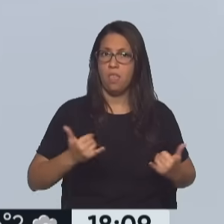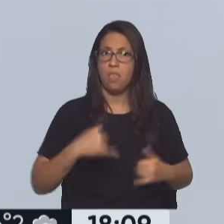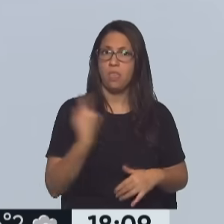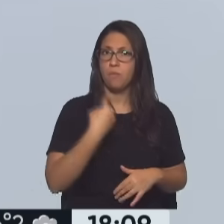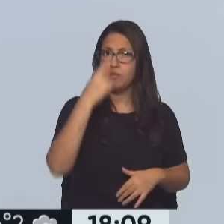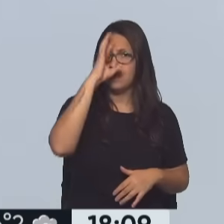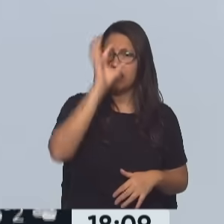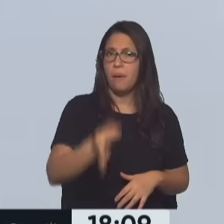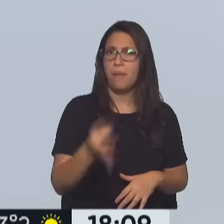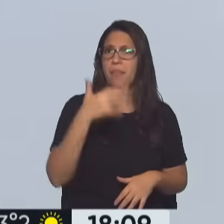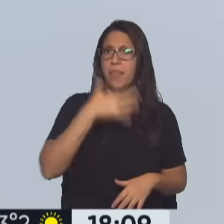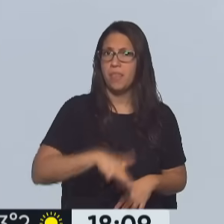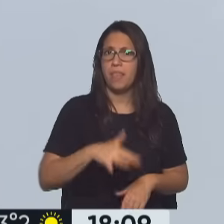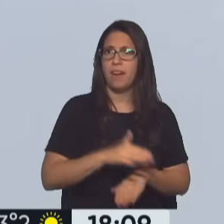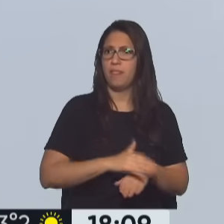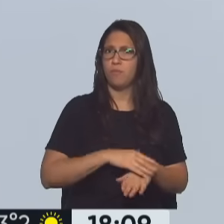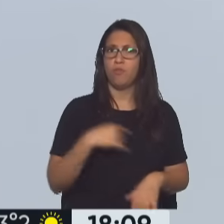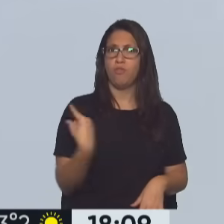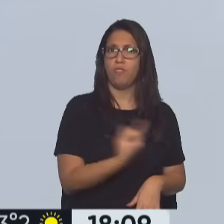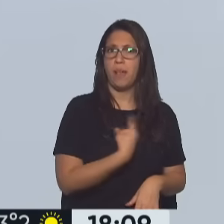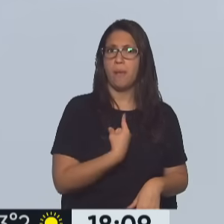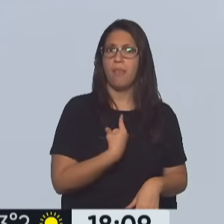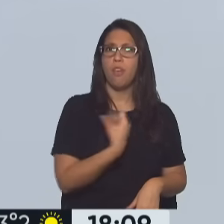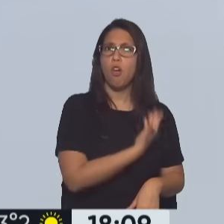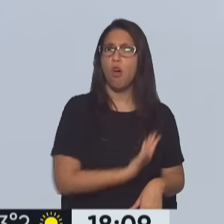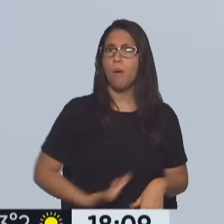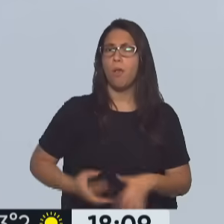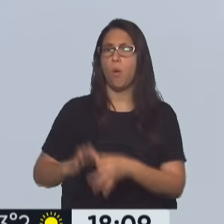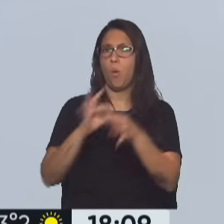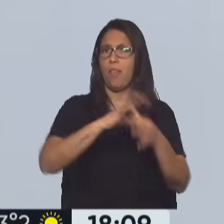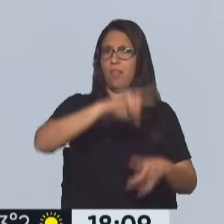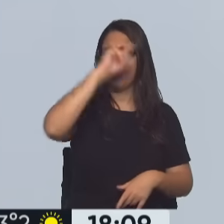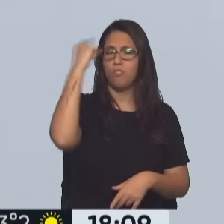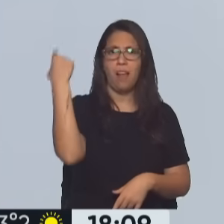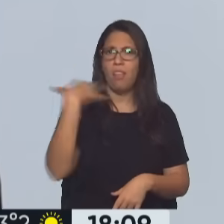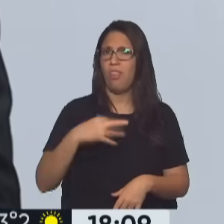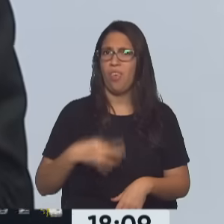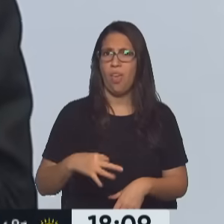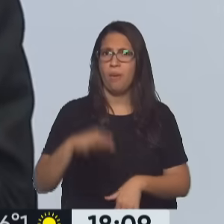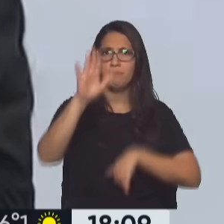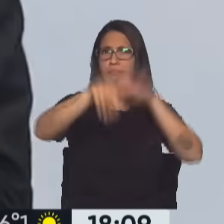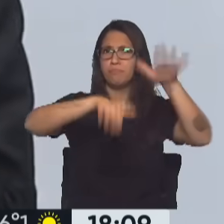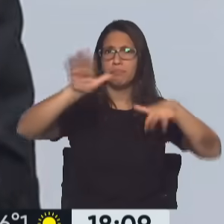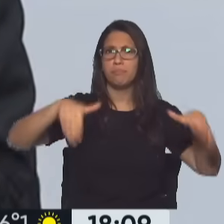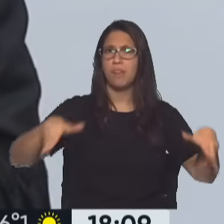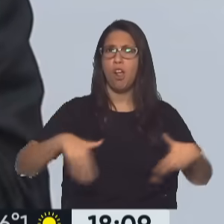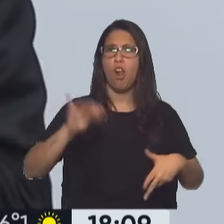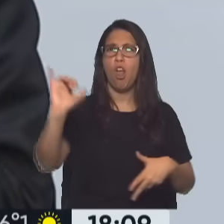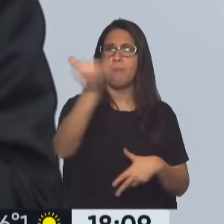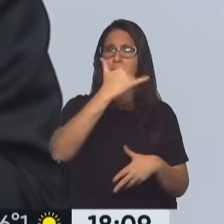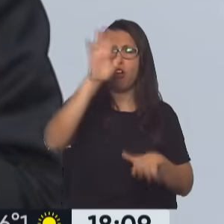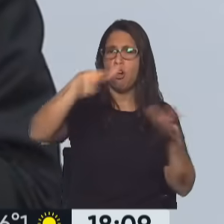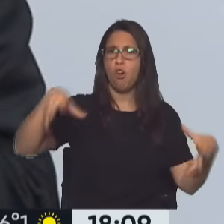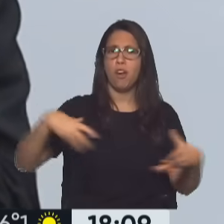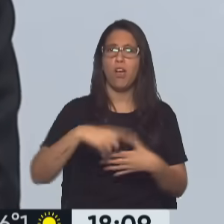que nuestra responsabilidad es construir un gobierno de unidad nacional, convocando a los mejores, no cayendo en